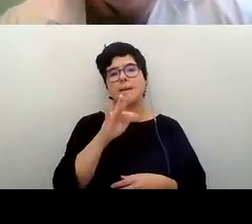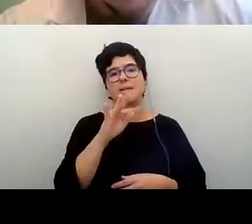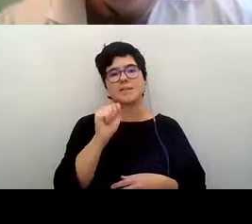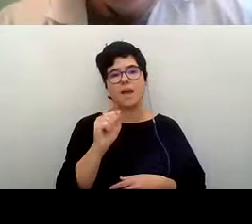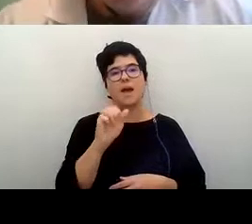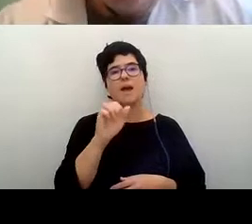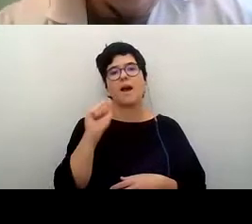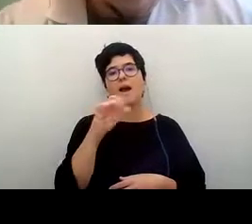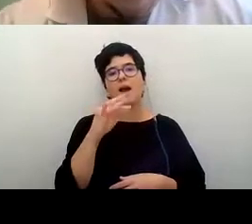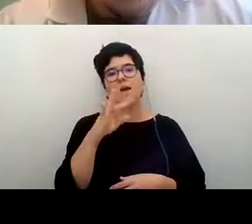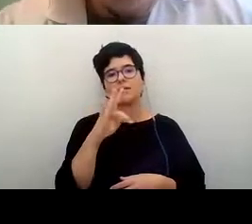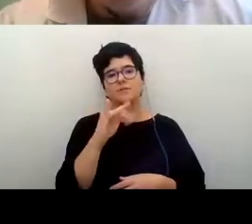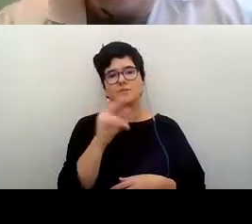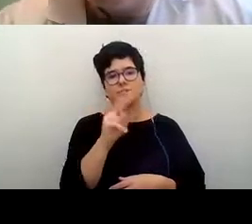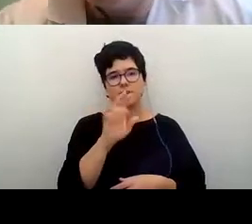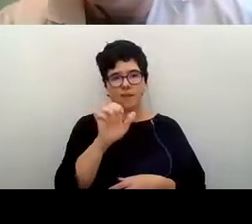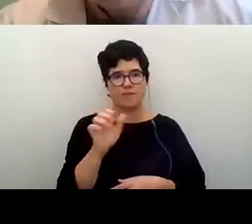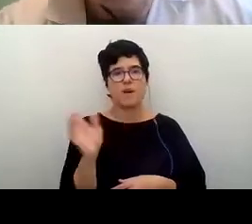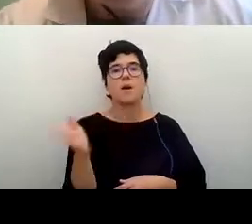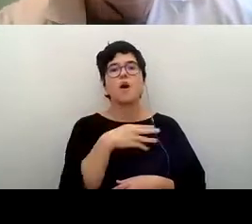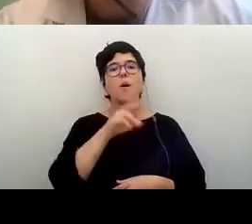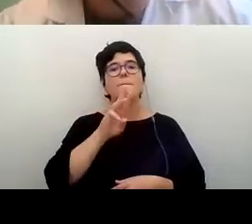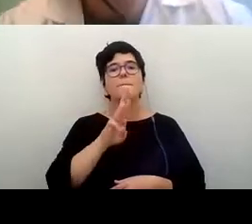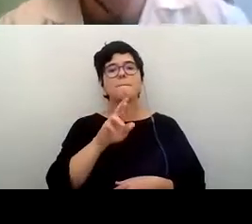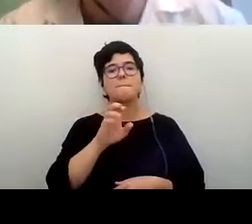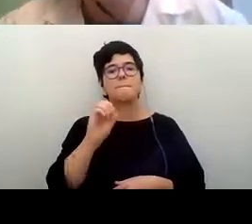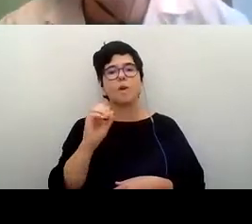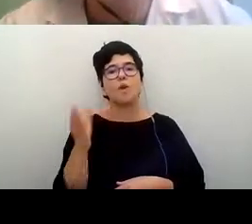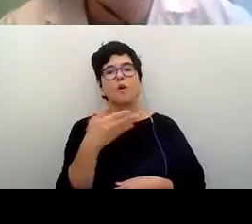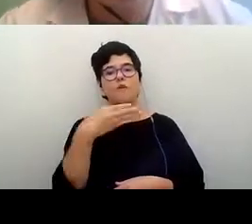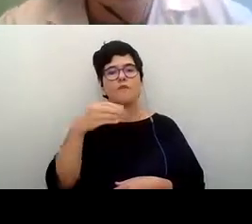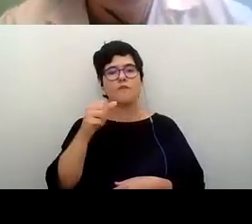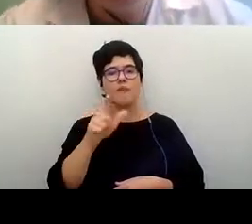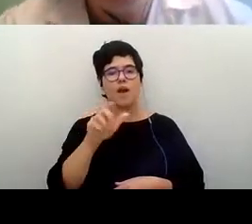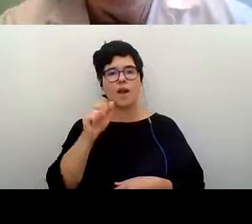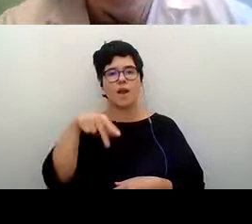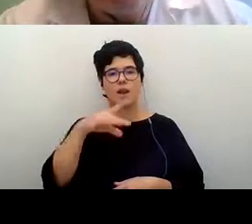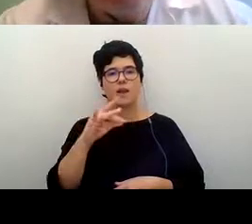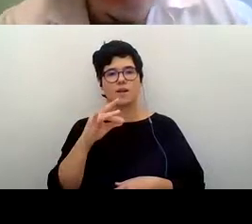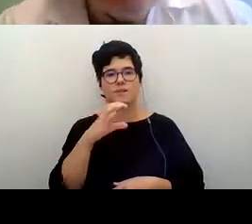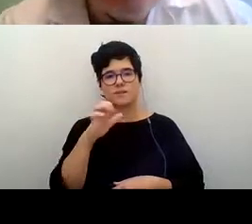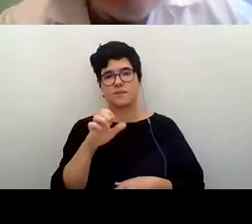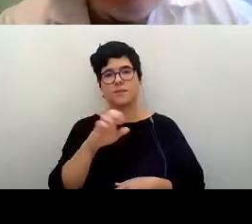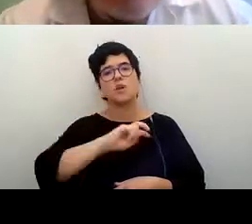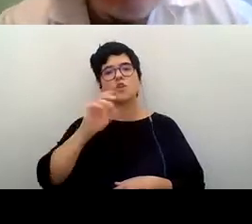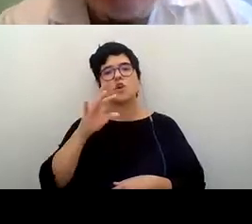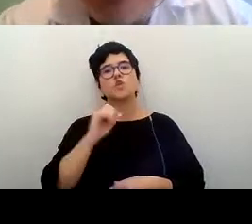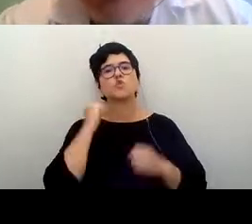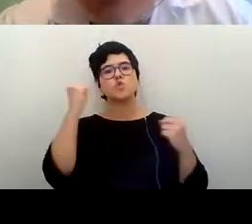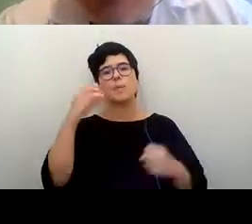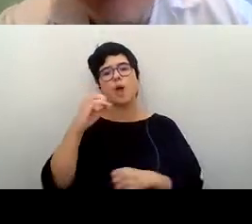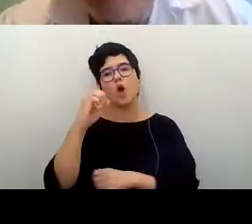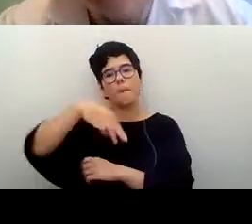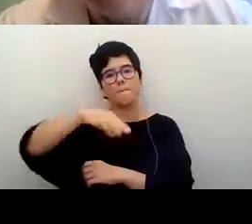encontrar en fórmula de autoenvío. Pensad que en cualquier caso estamos hablando de productos cuyos